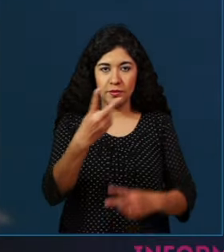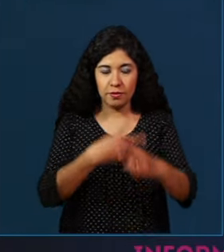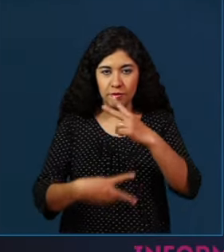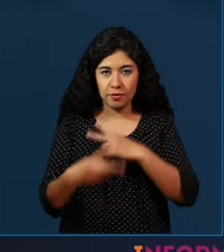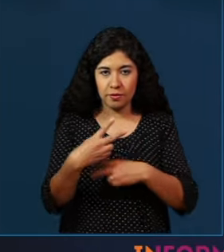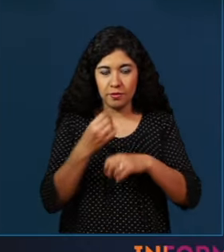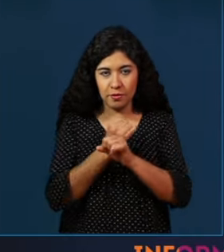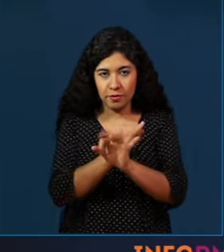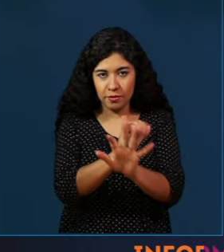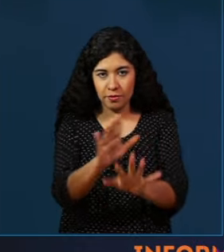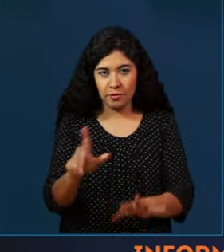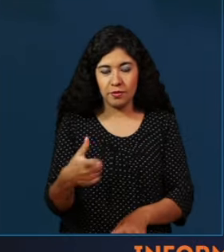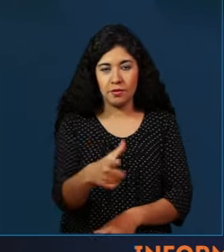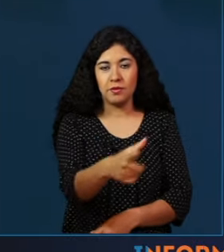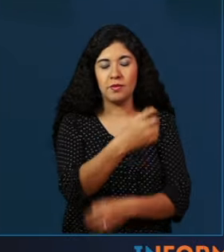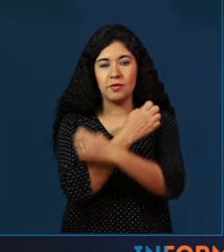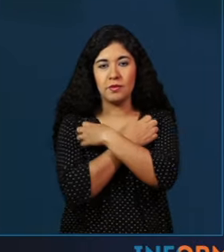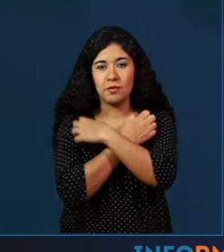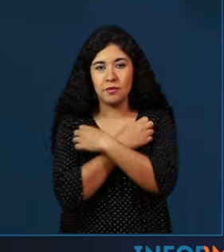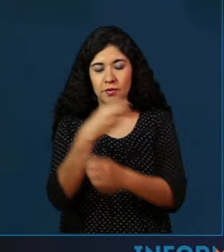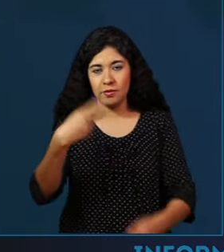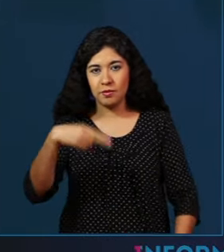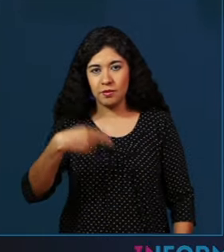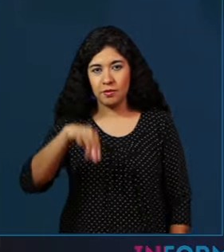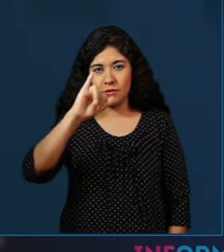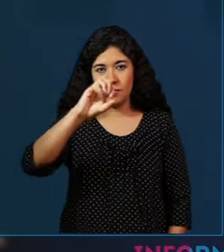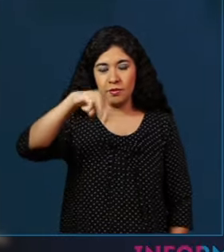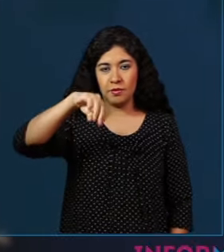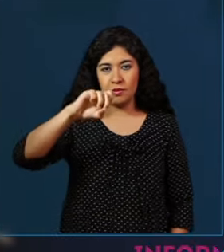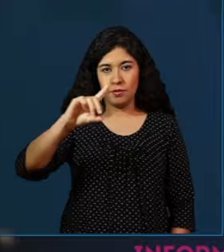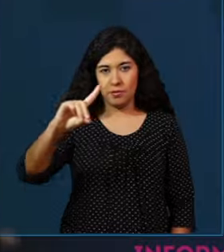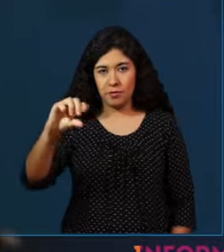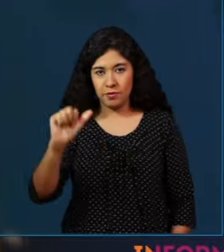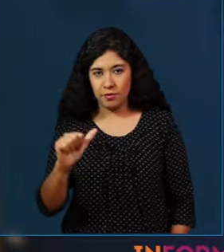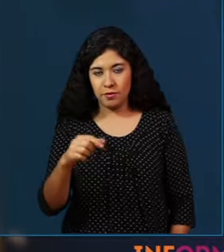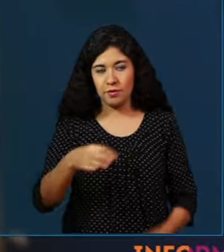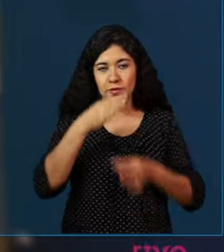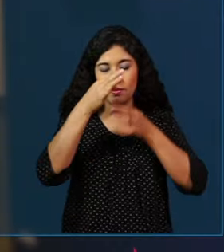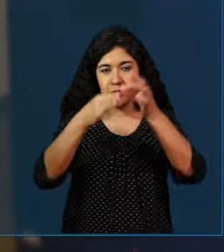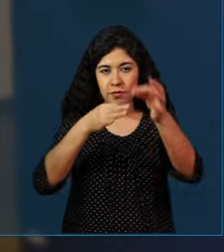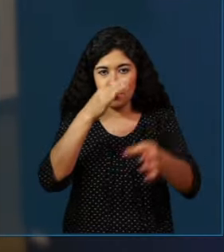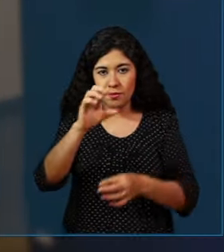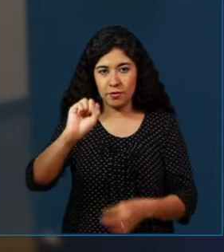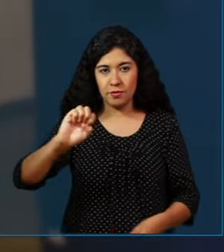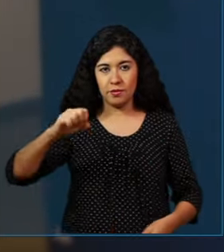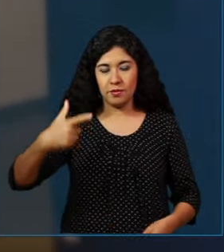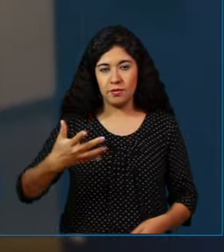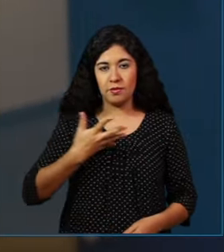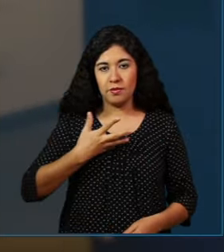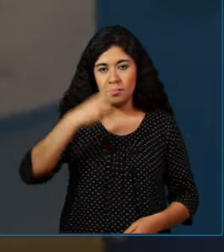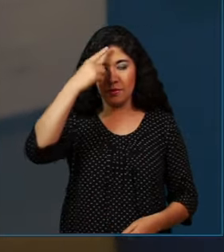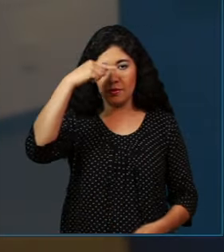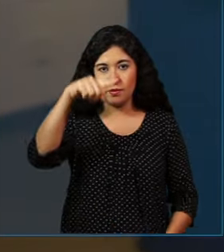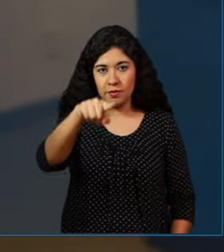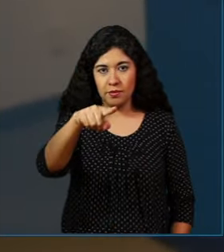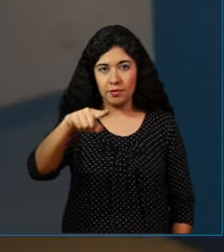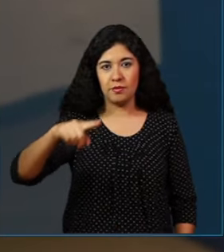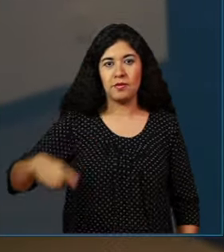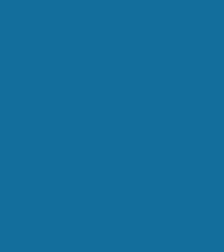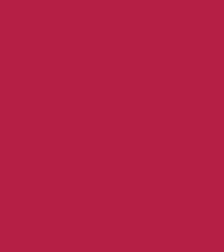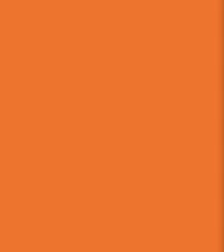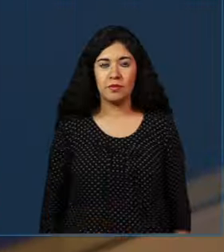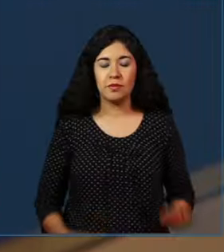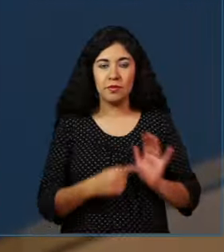Bienvenido a tu informativo Guanajuato Educado. Mi nombre es Imelda Solano. Estas son las noticias que la Secretaría de Educación del Estado tiene para